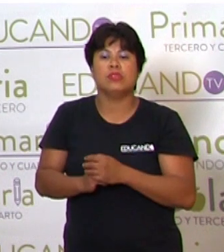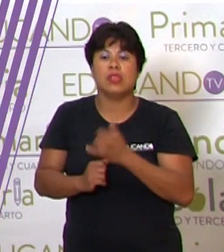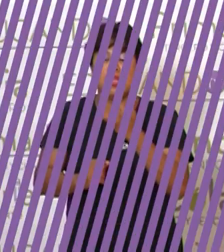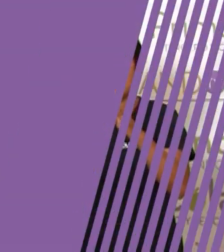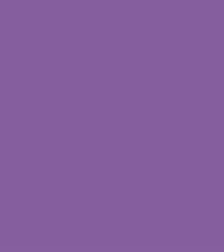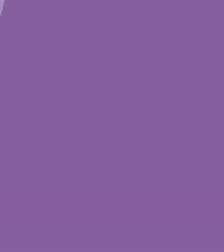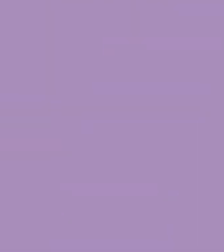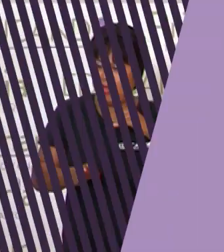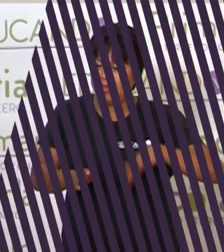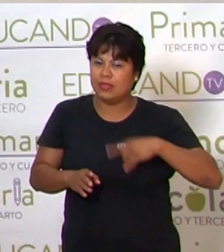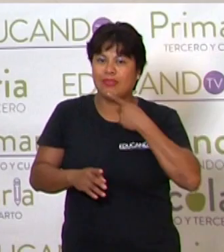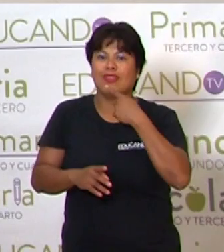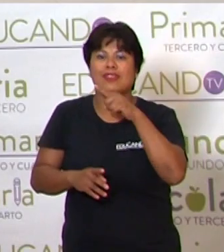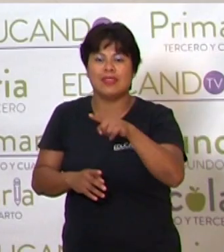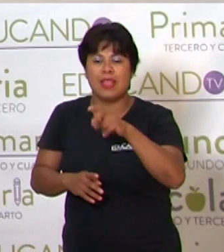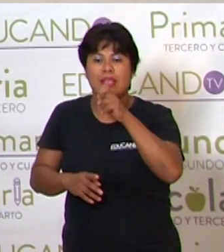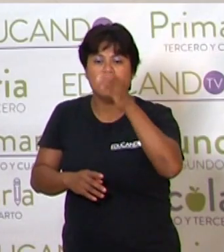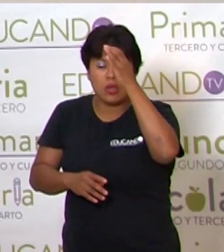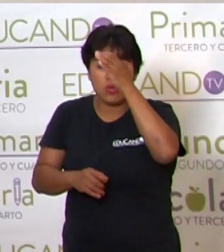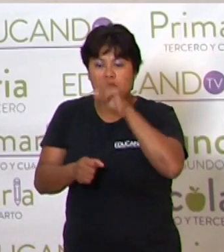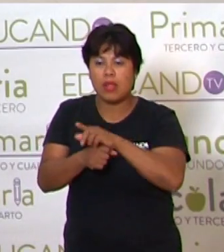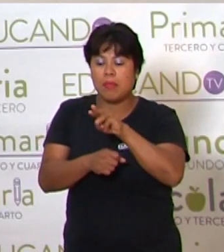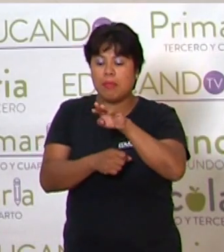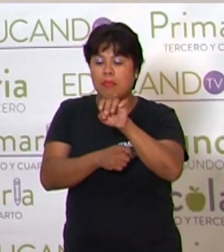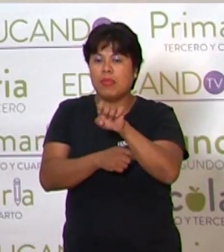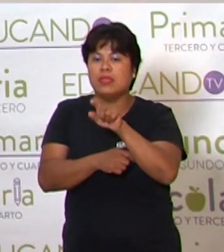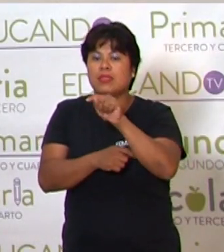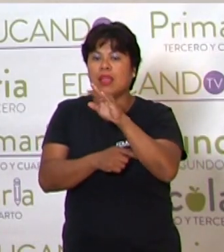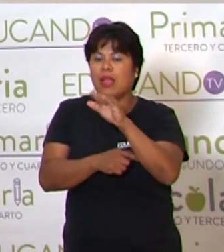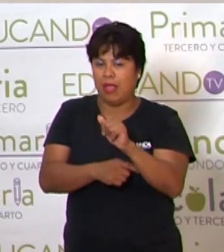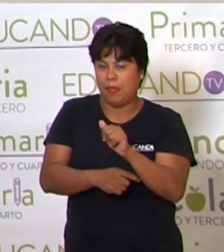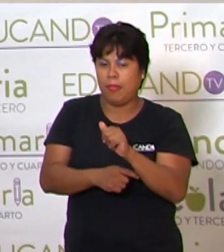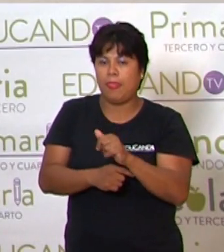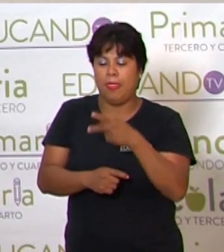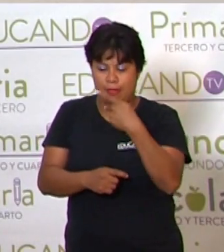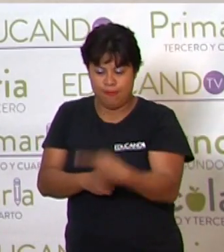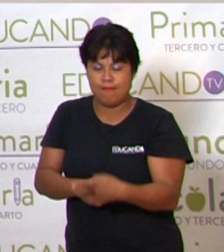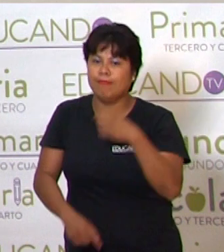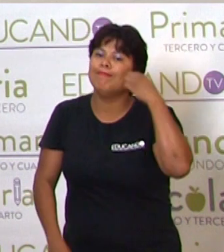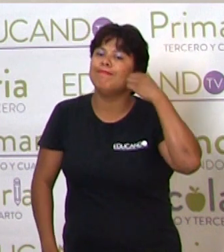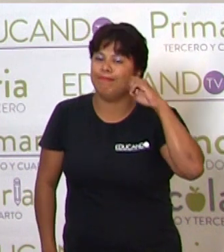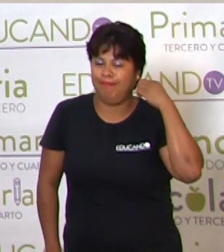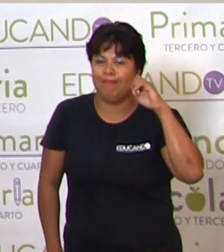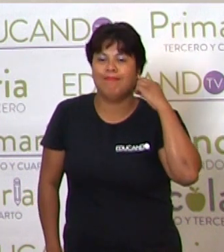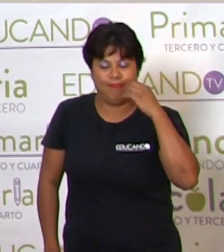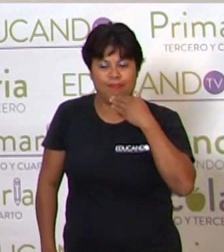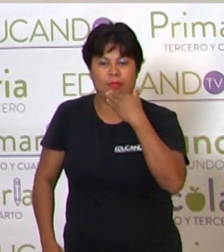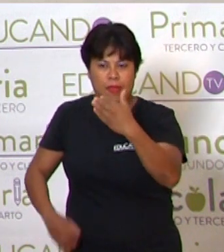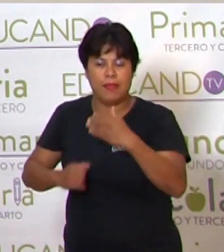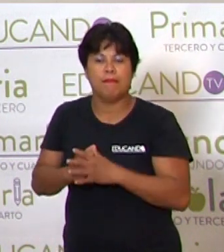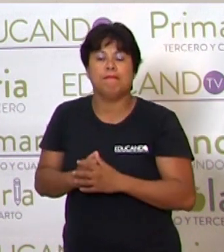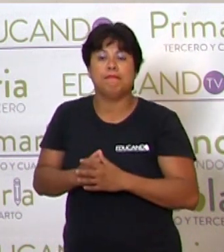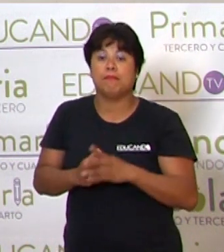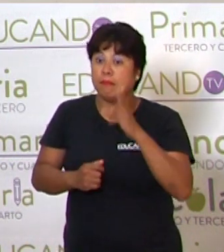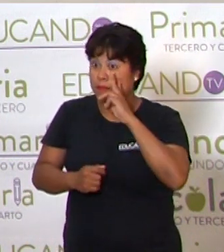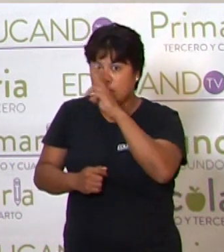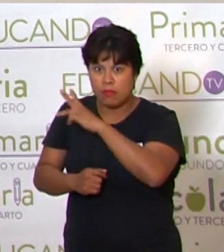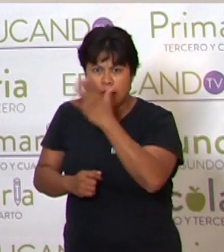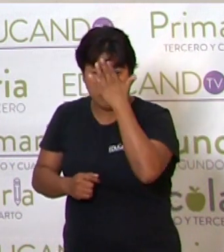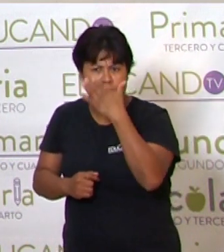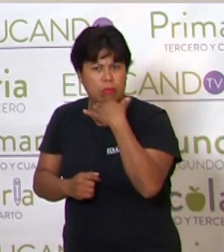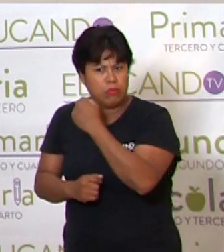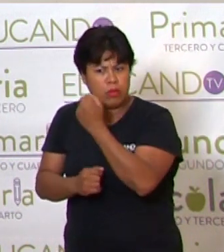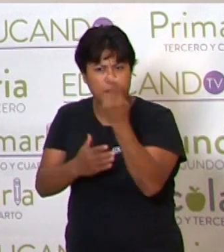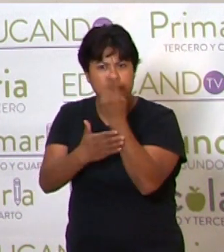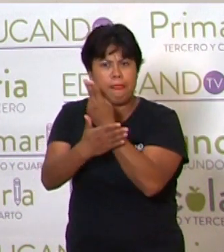como les decía yo, es de la cultura mixteca, o sea, de Oaxaca. Muy bien, ¿vieron qué buenos